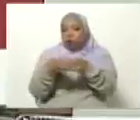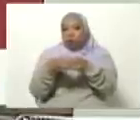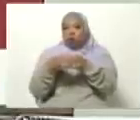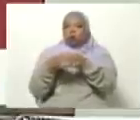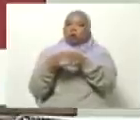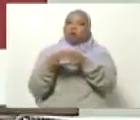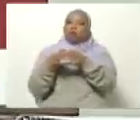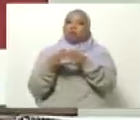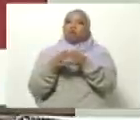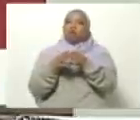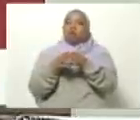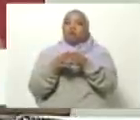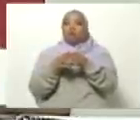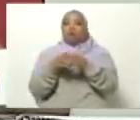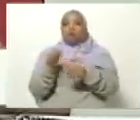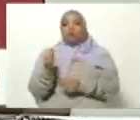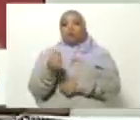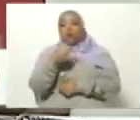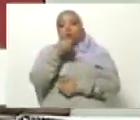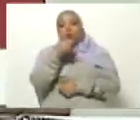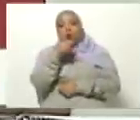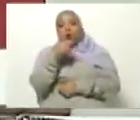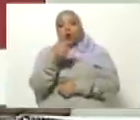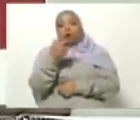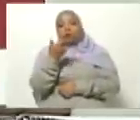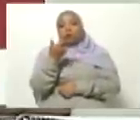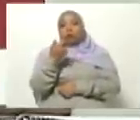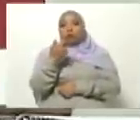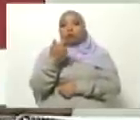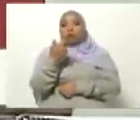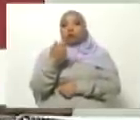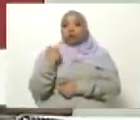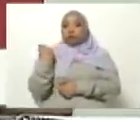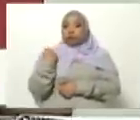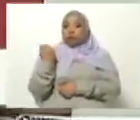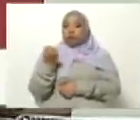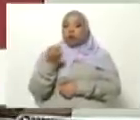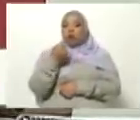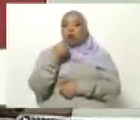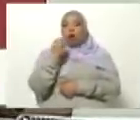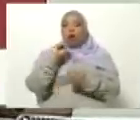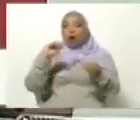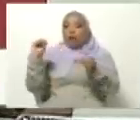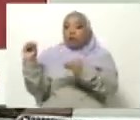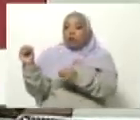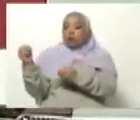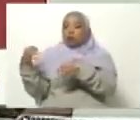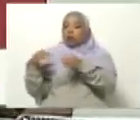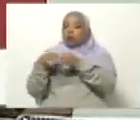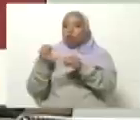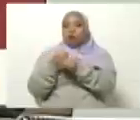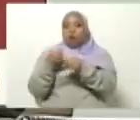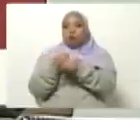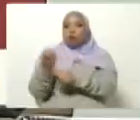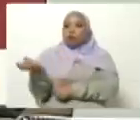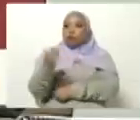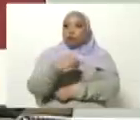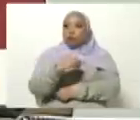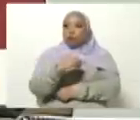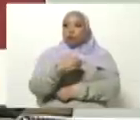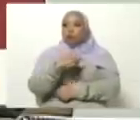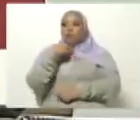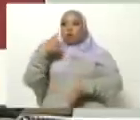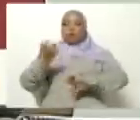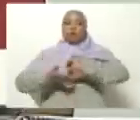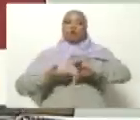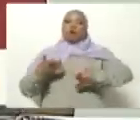cualquier sector de la oposición o los cuatro partidos que ellos manifiestan, o llámese Súmate. Tienen un gran